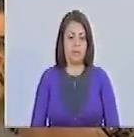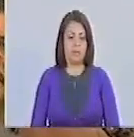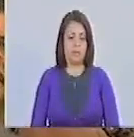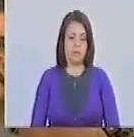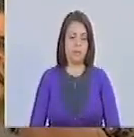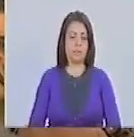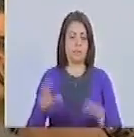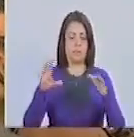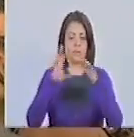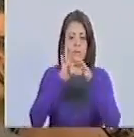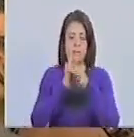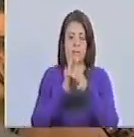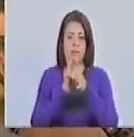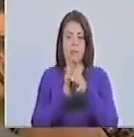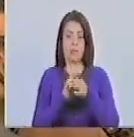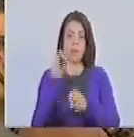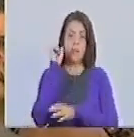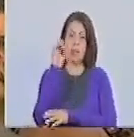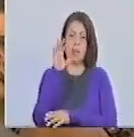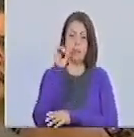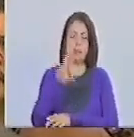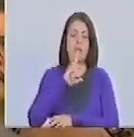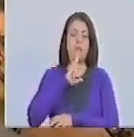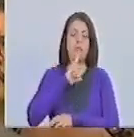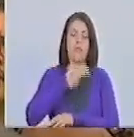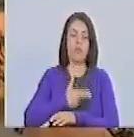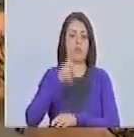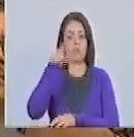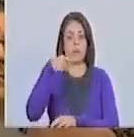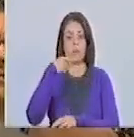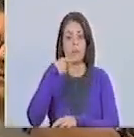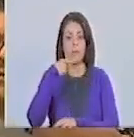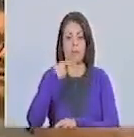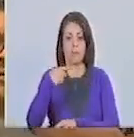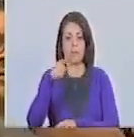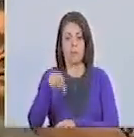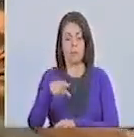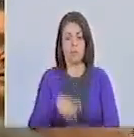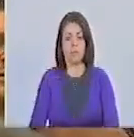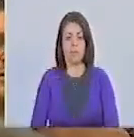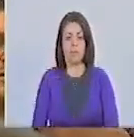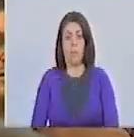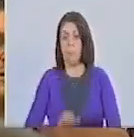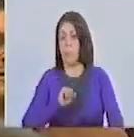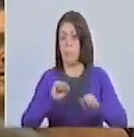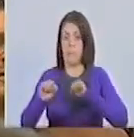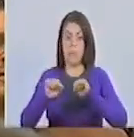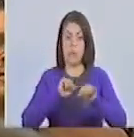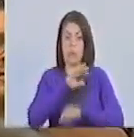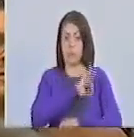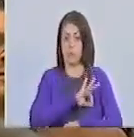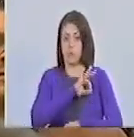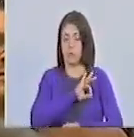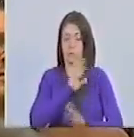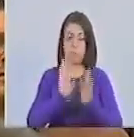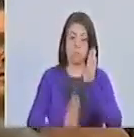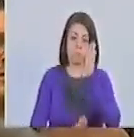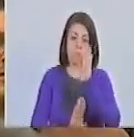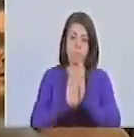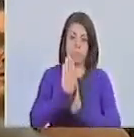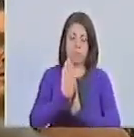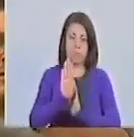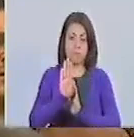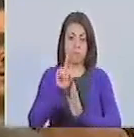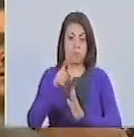lograr la vinculación con el Parlamento hondureño y además de eso con los movimientos sociales progresistas